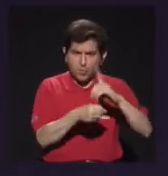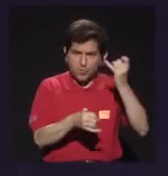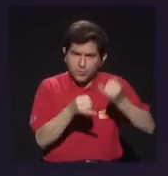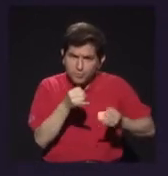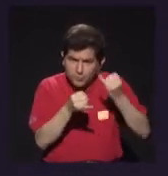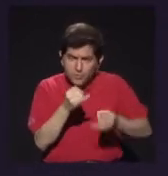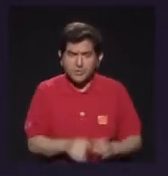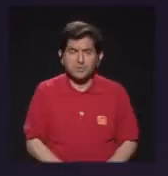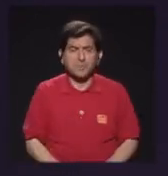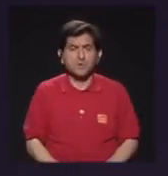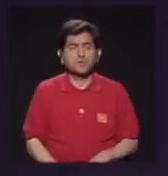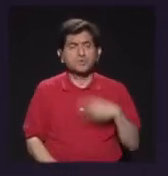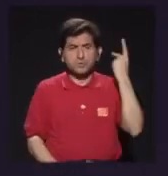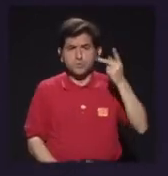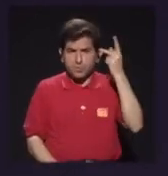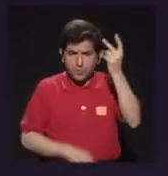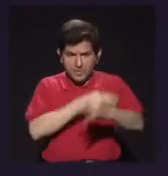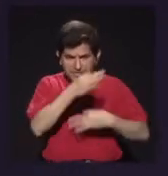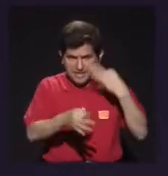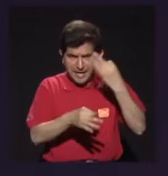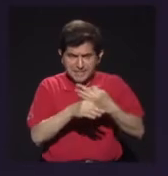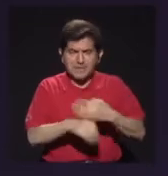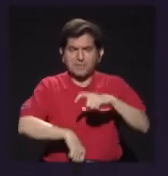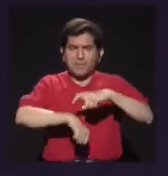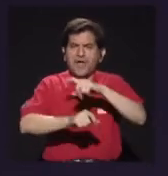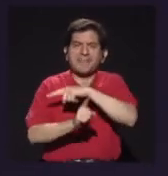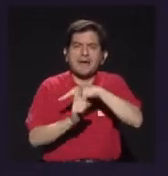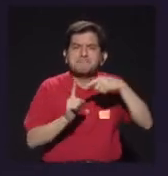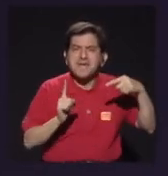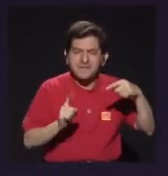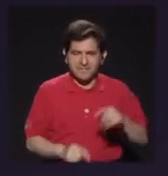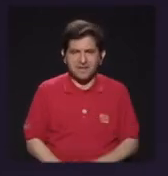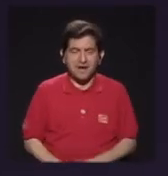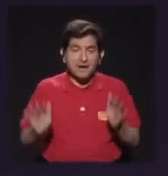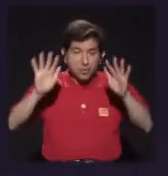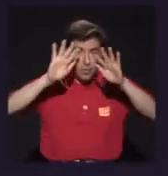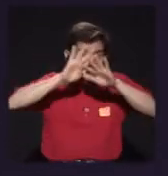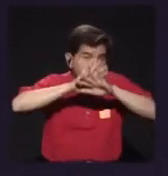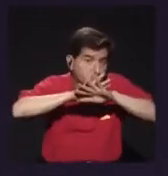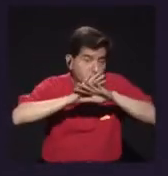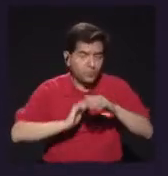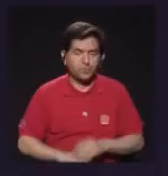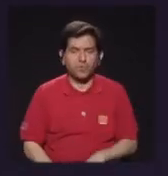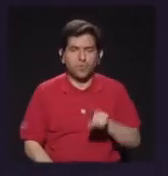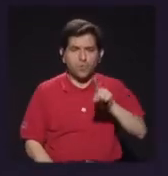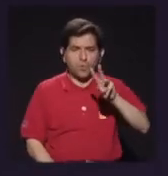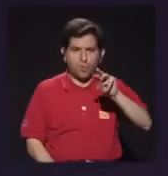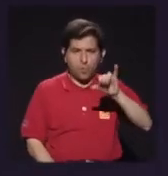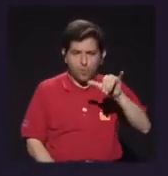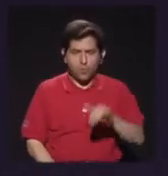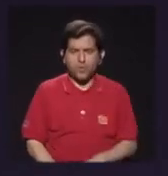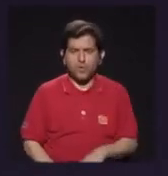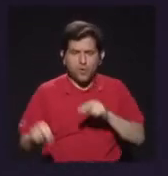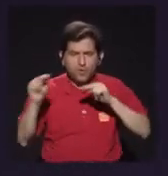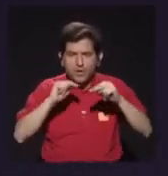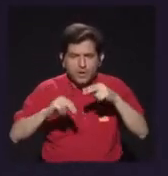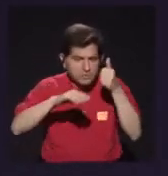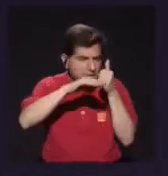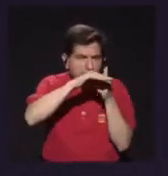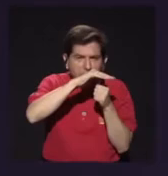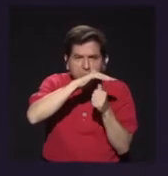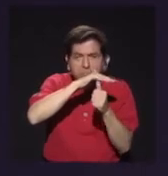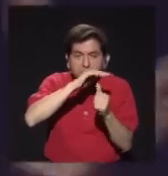una forma de hacer política medieval y medieval en todo el sentido de la palabra ha sido oscura este primero de mayo se negoció tras bambalinas